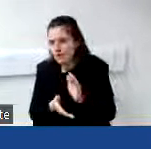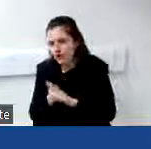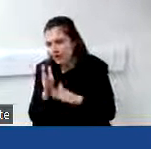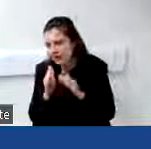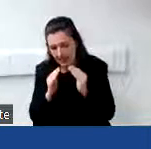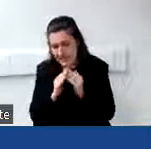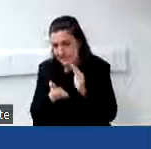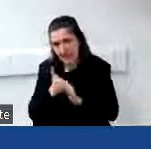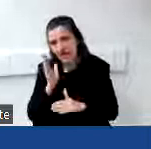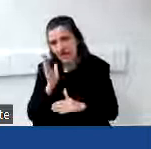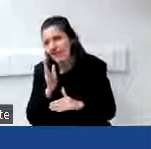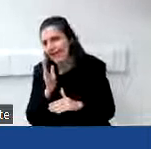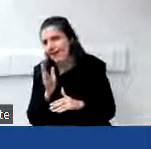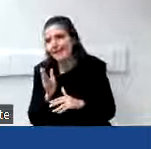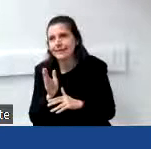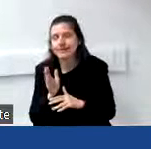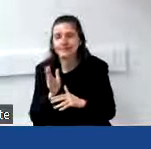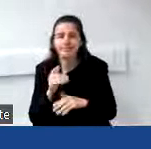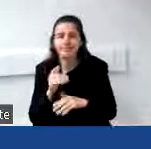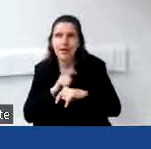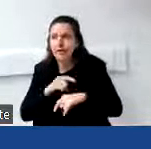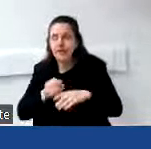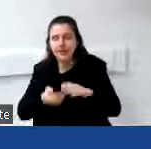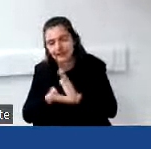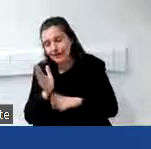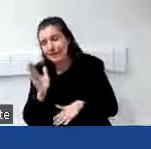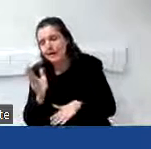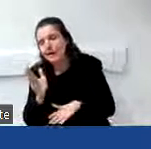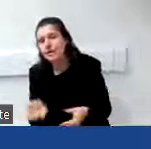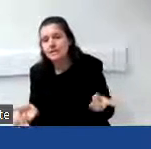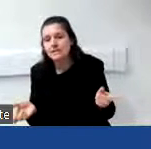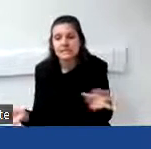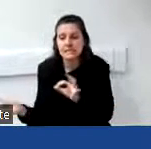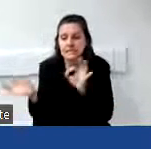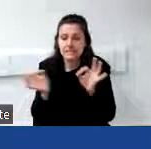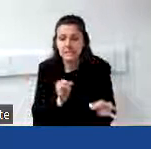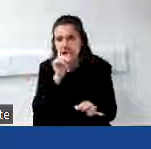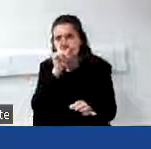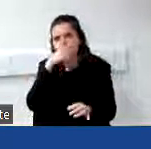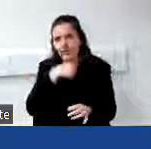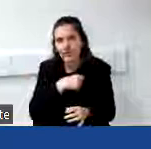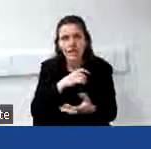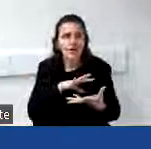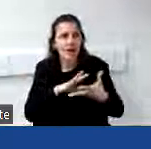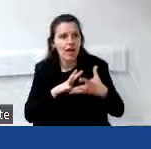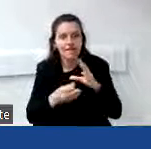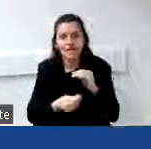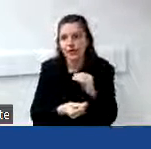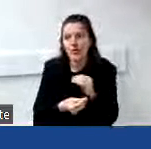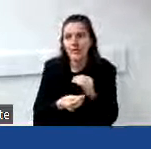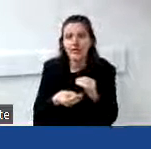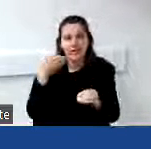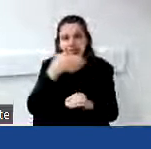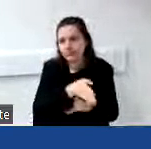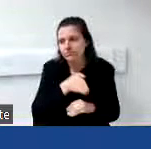a determinada hora, yo que sea Montevideo, por ejemplo, bueno, de qué forma esa persona se va a trasladar de un lugar a otro, tiene que ver también con